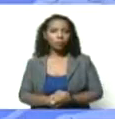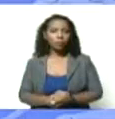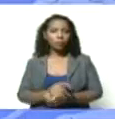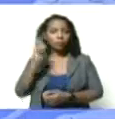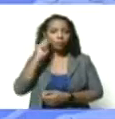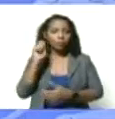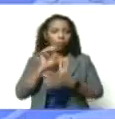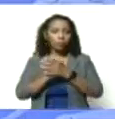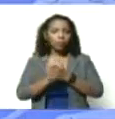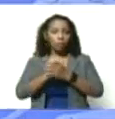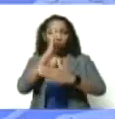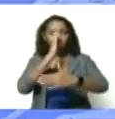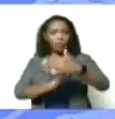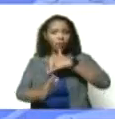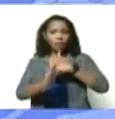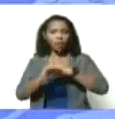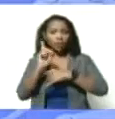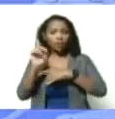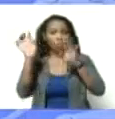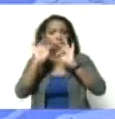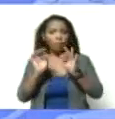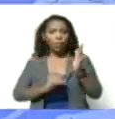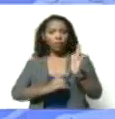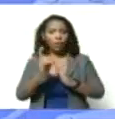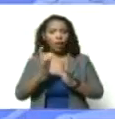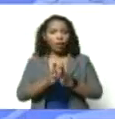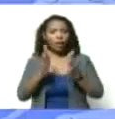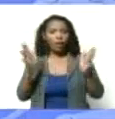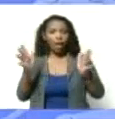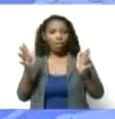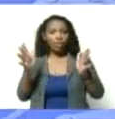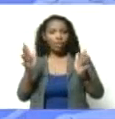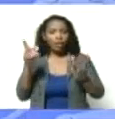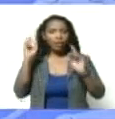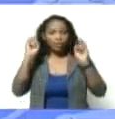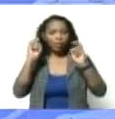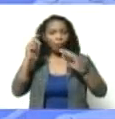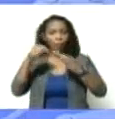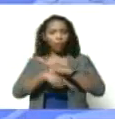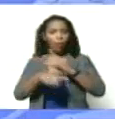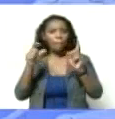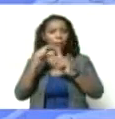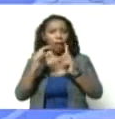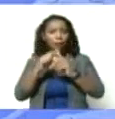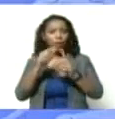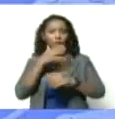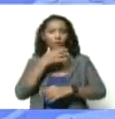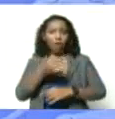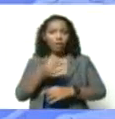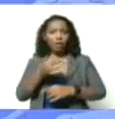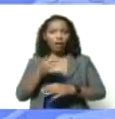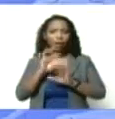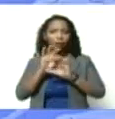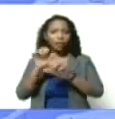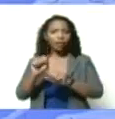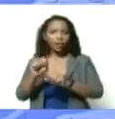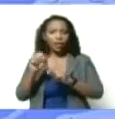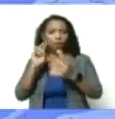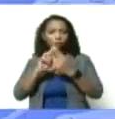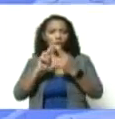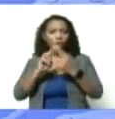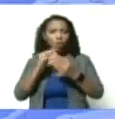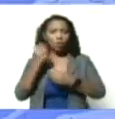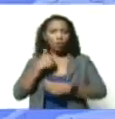amigo, la humildad y su talento para desarrollar grandes temas profundos con palabras sencillas al alcance del